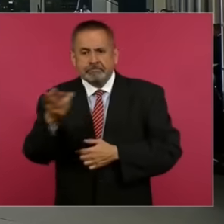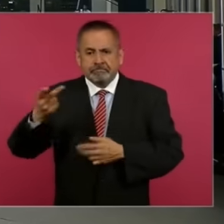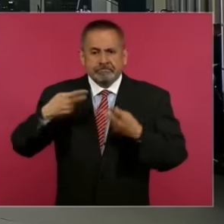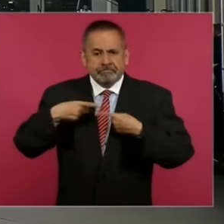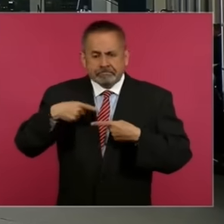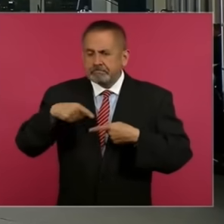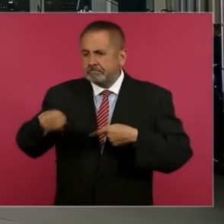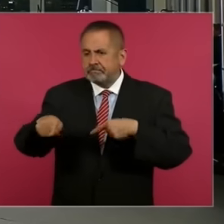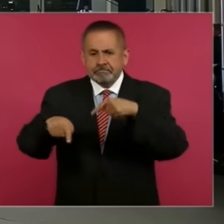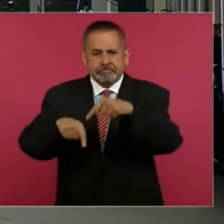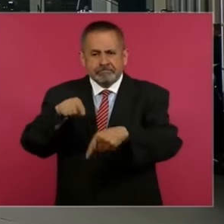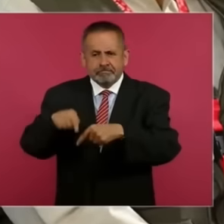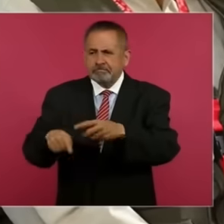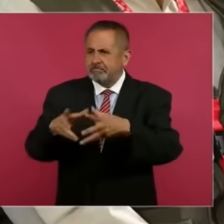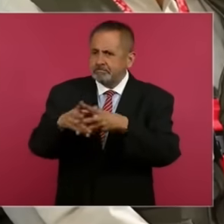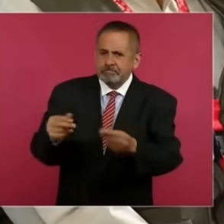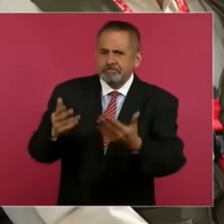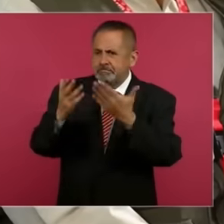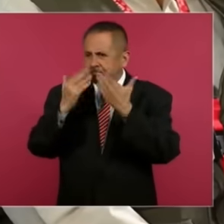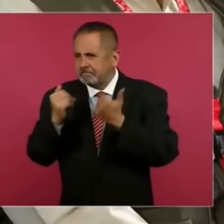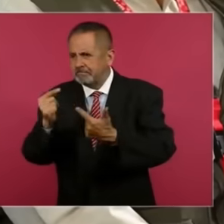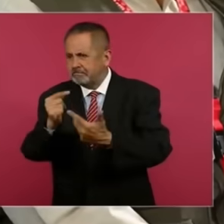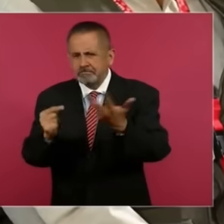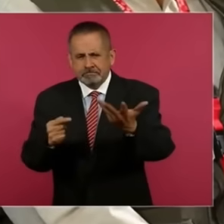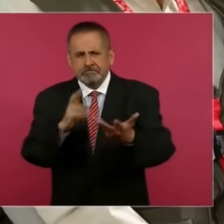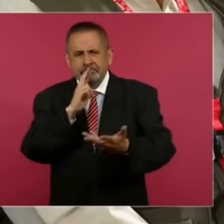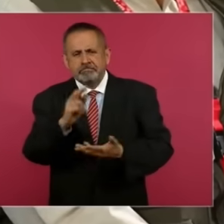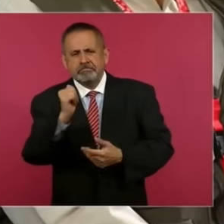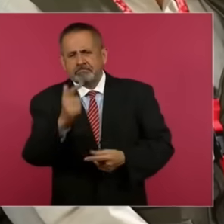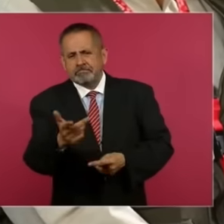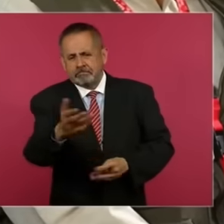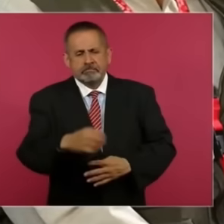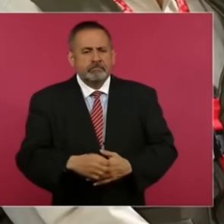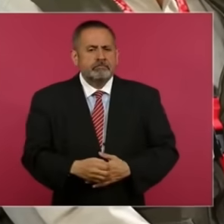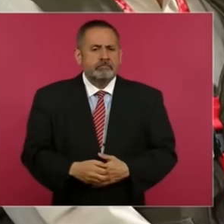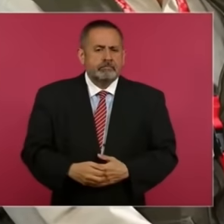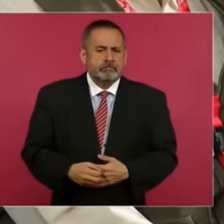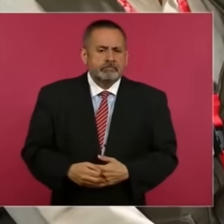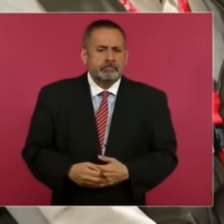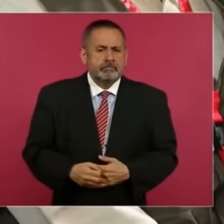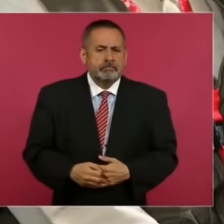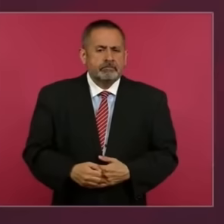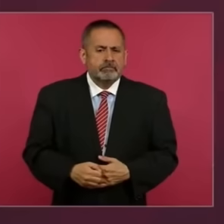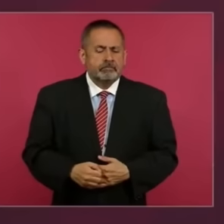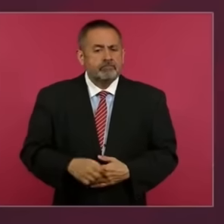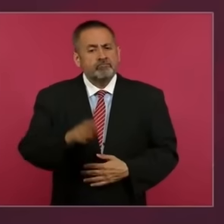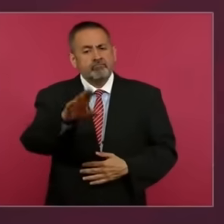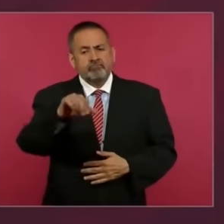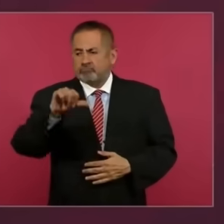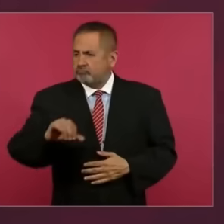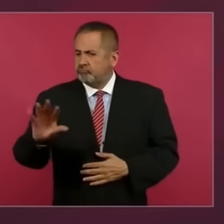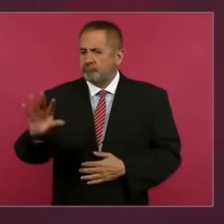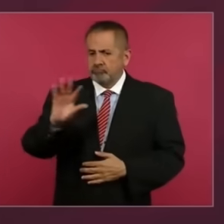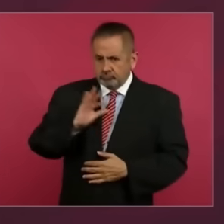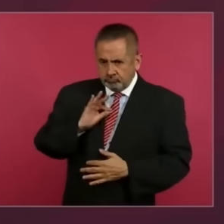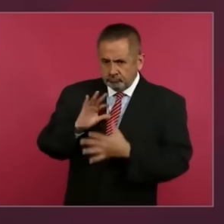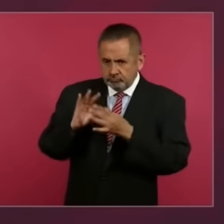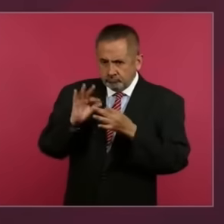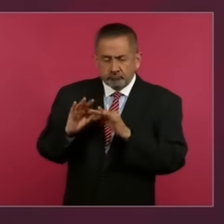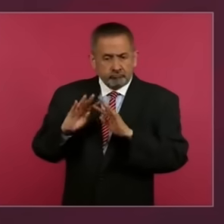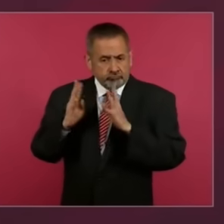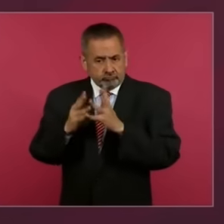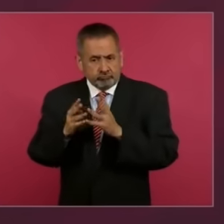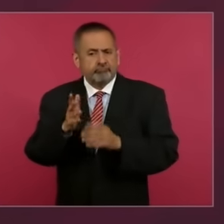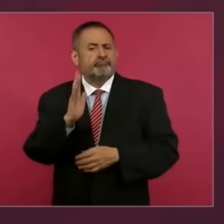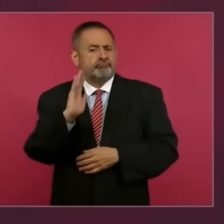pobladores que hay escasez. ¿Cuál es el reporte que se tiene sobre este asunto? Pues hoy nos reportaron que ya están